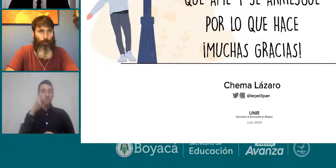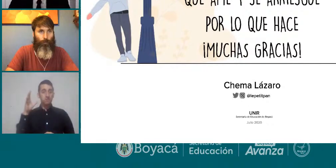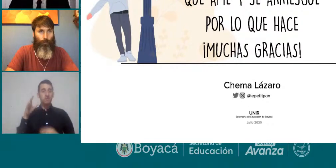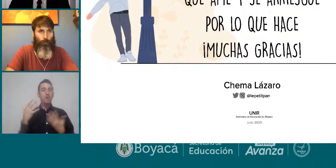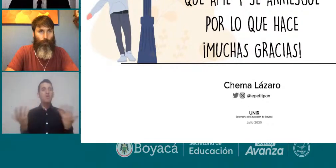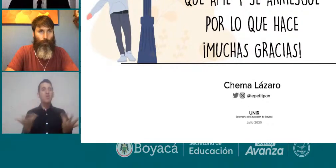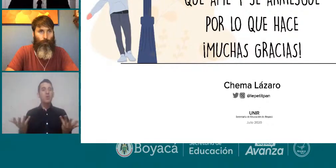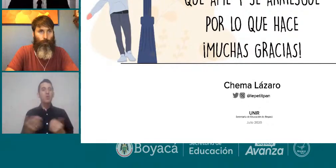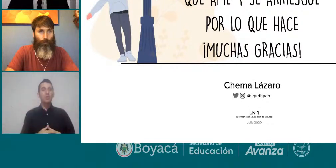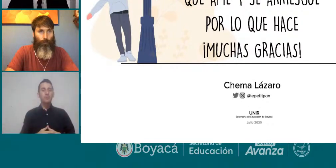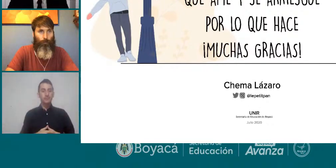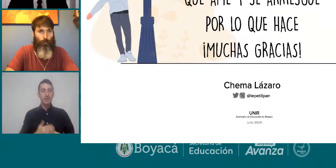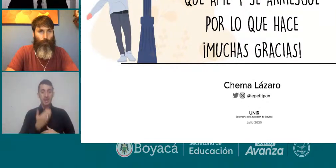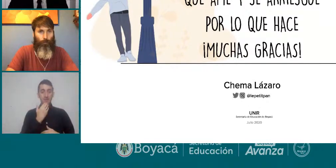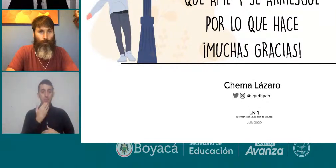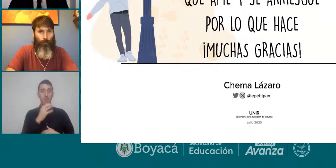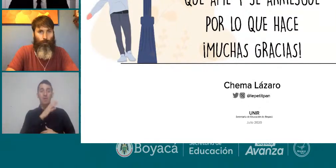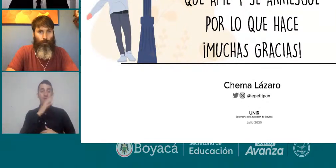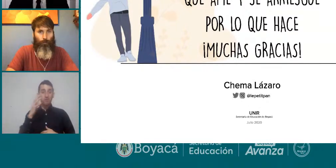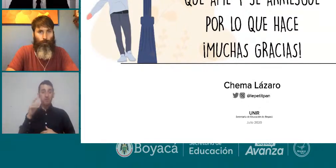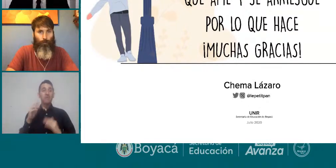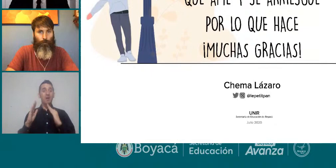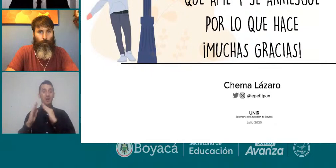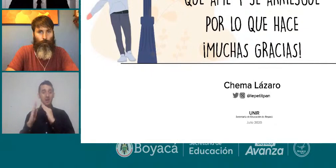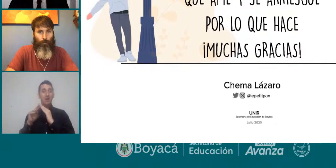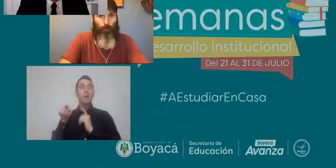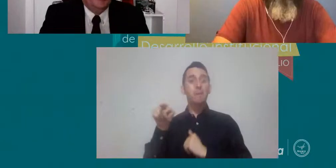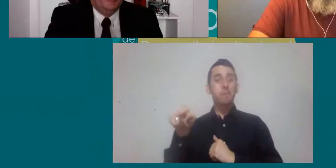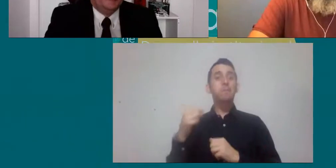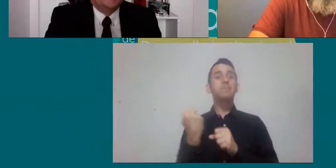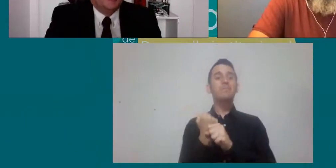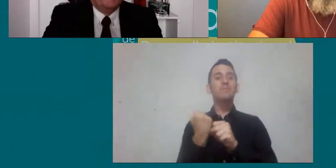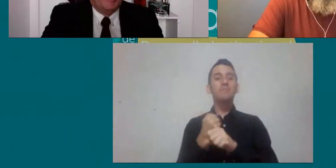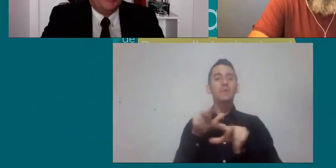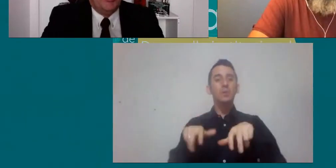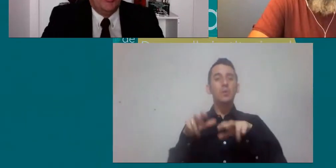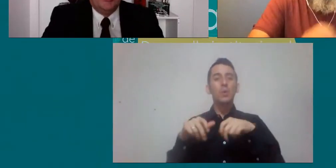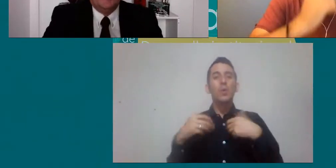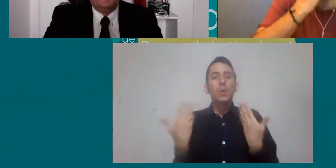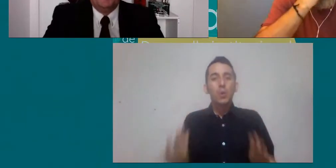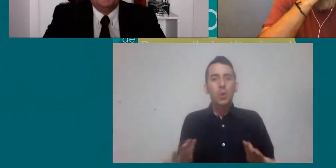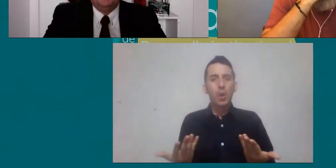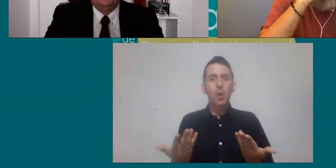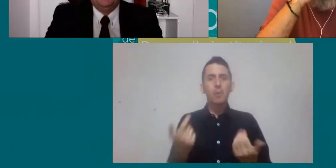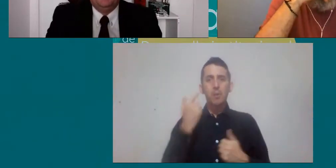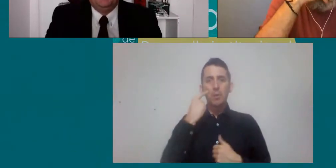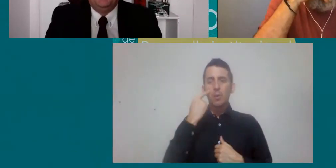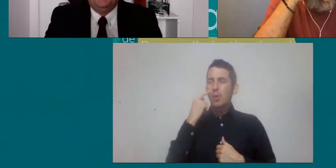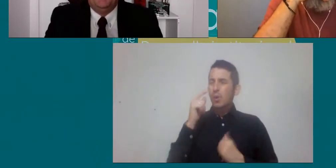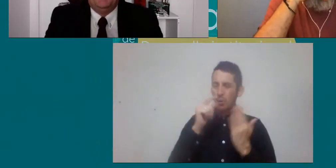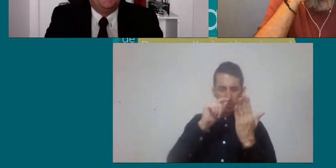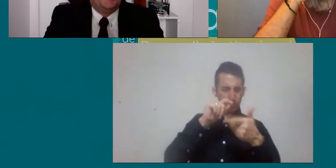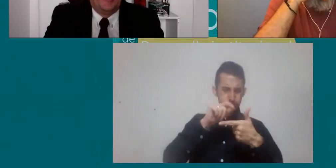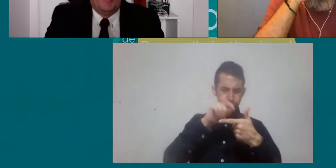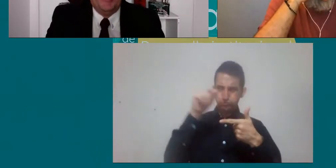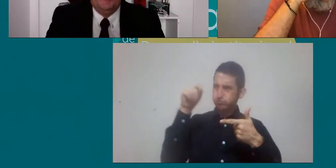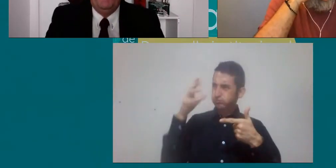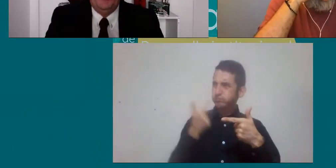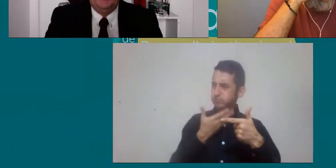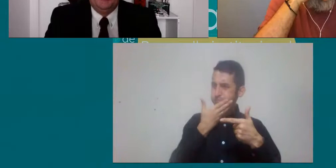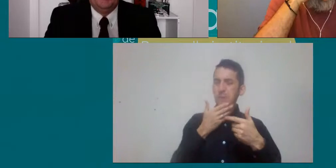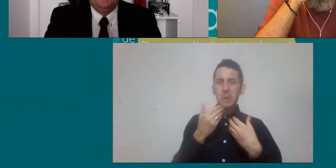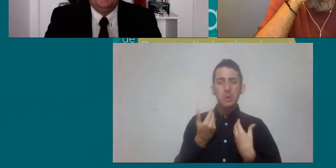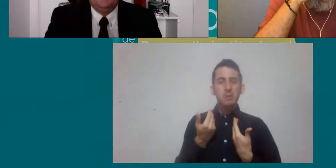las huertas caseras, y con respecto a ese trabajo, se hacen las mediciones, se puede